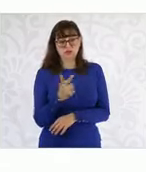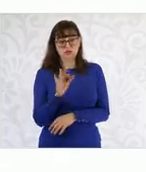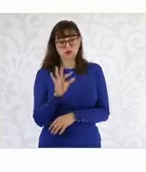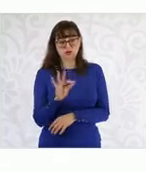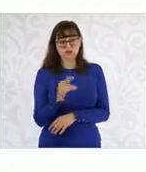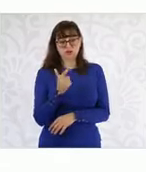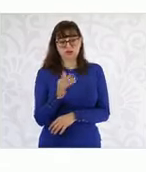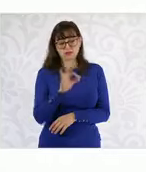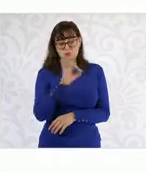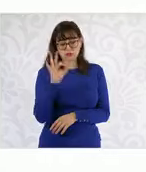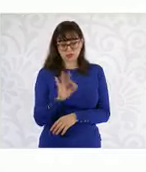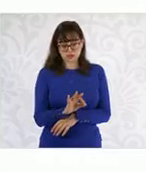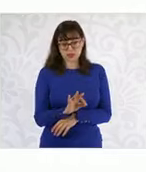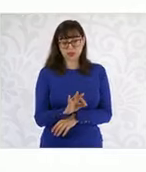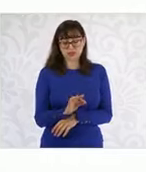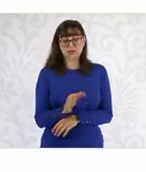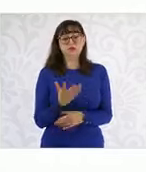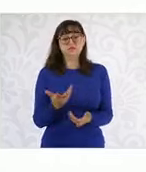7.47%, registrando